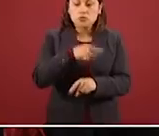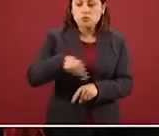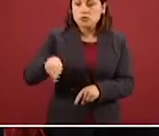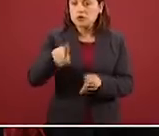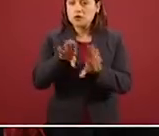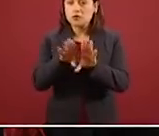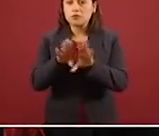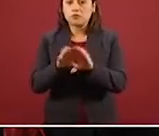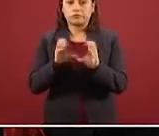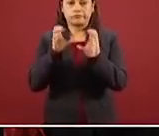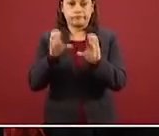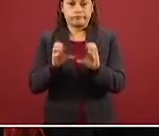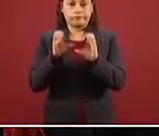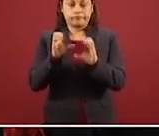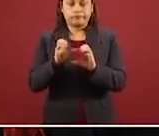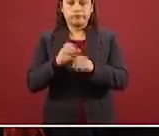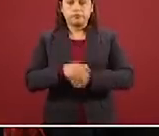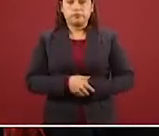Y